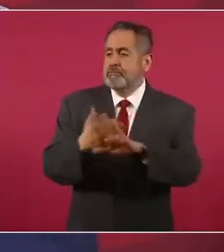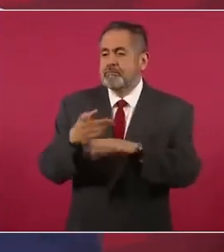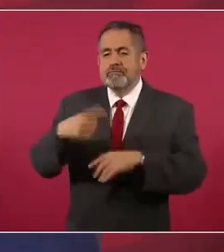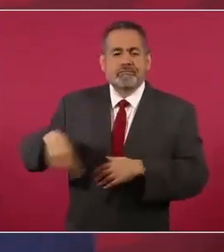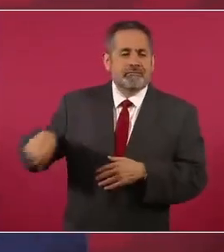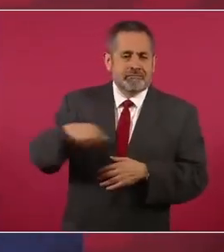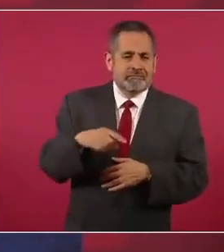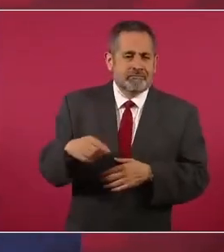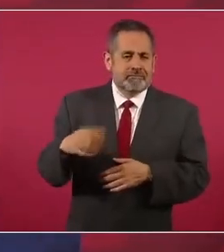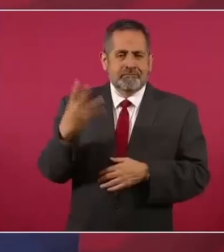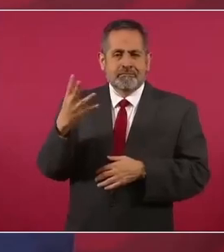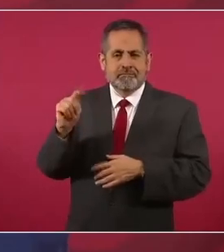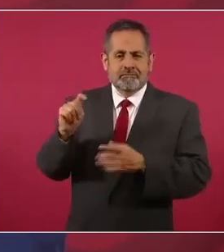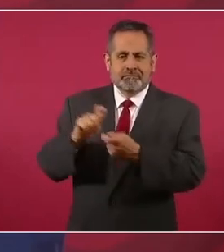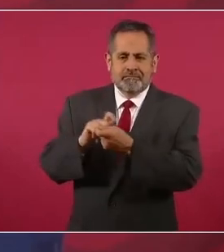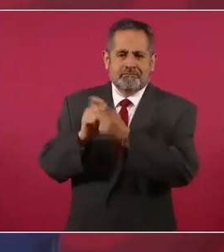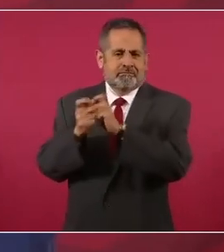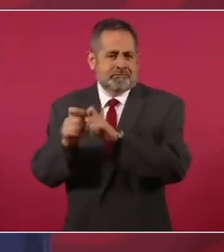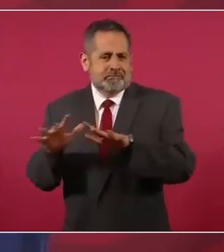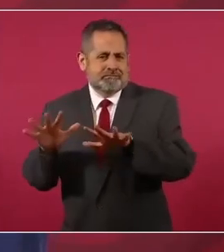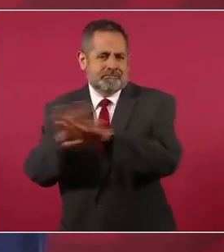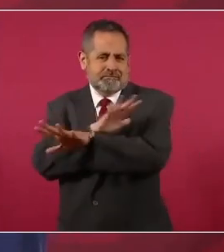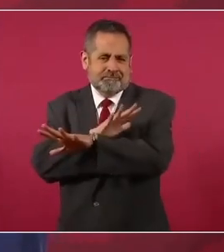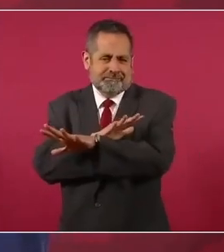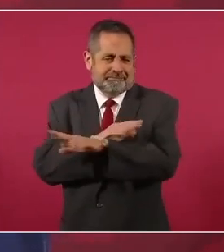que se está llevando en el país.